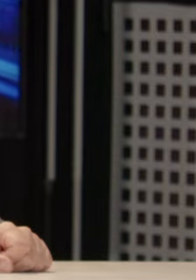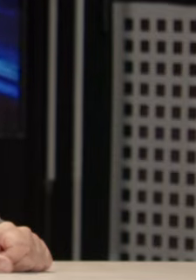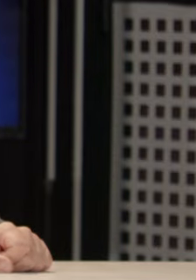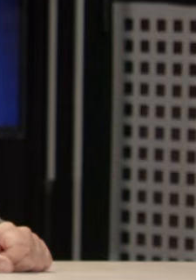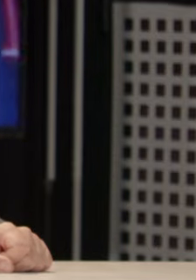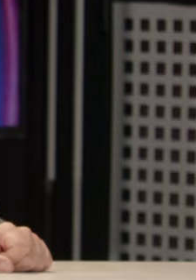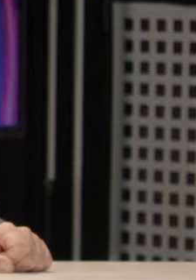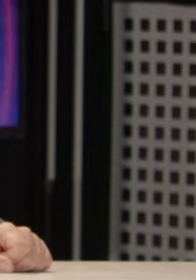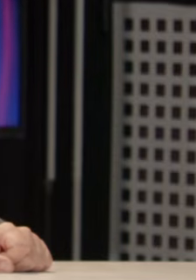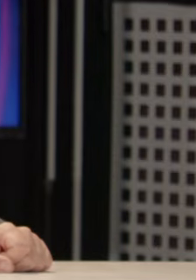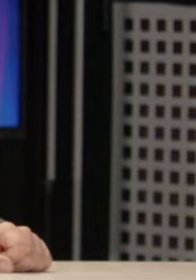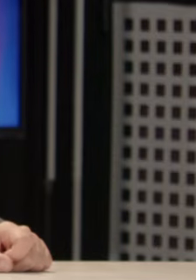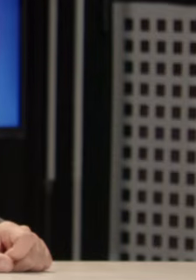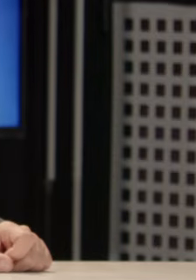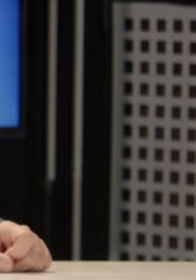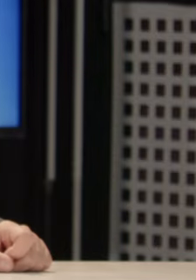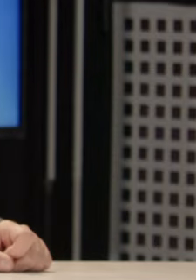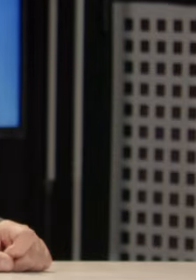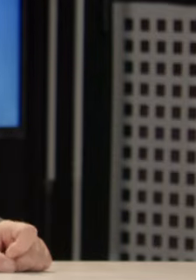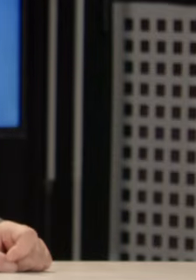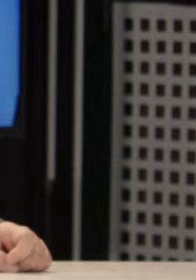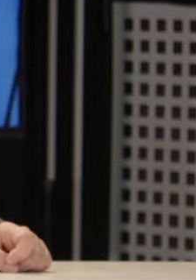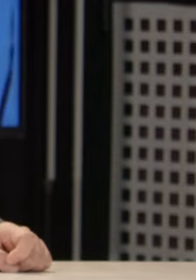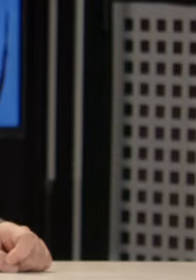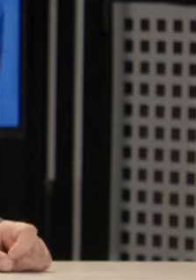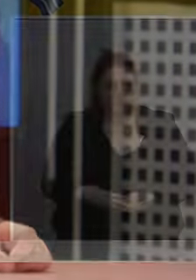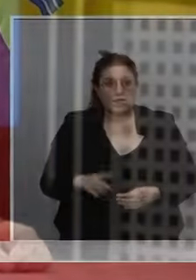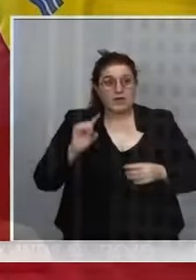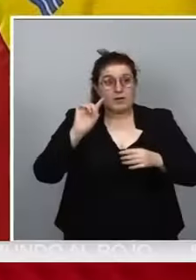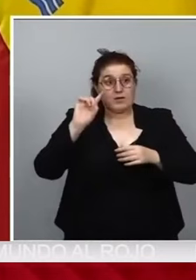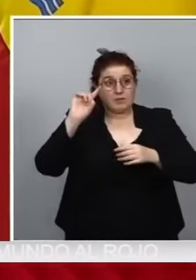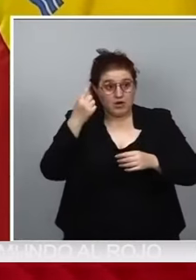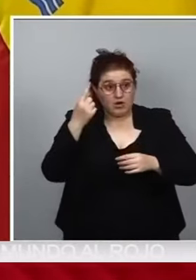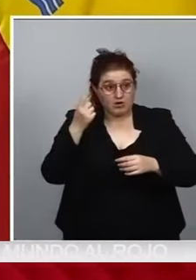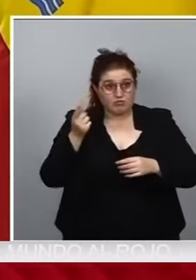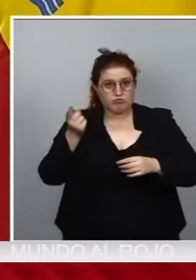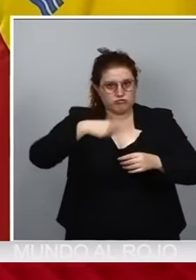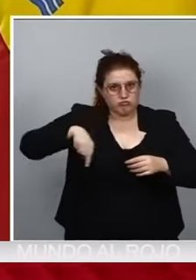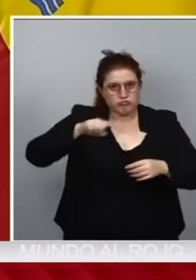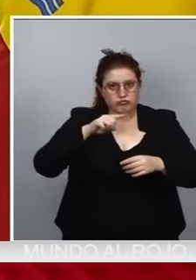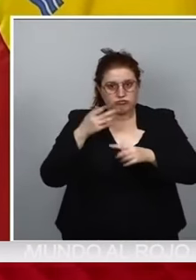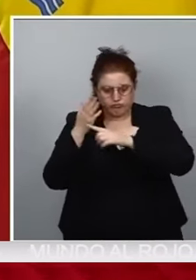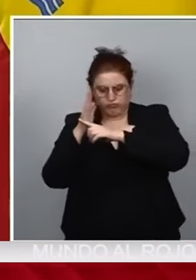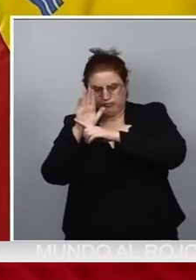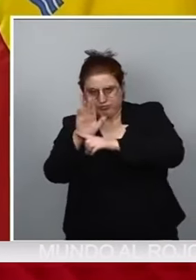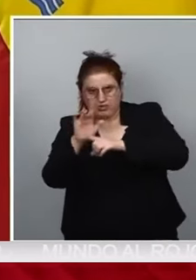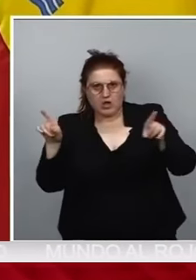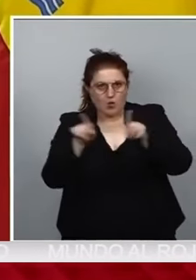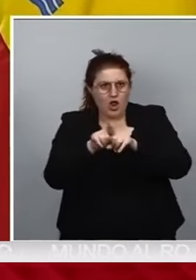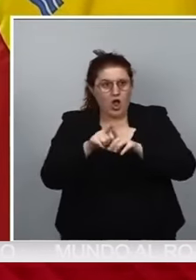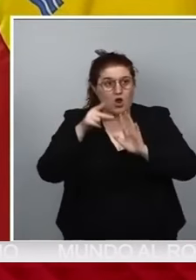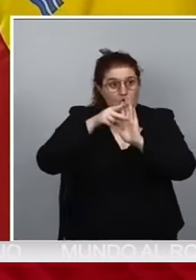grandes mentiras de Pilar alegría vamos a verlas estamos delante de una transposición de una